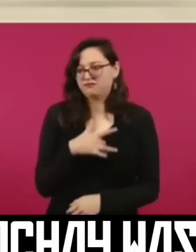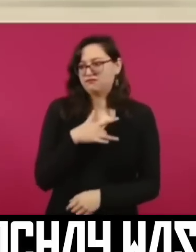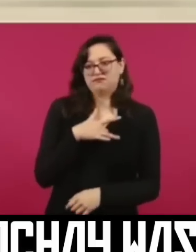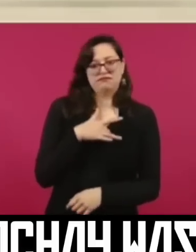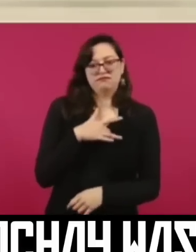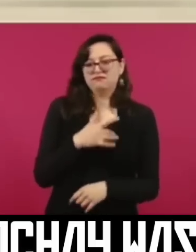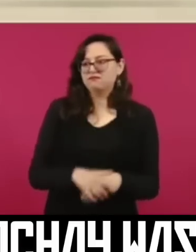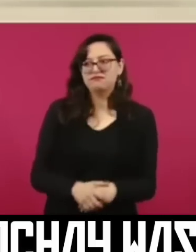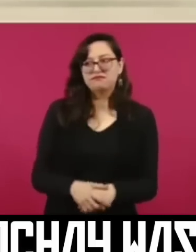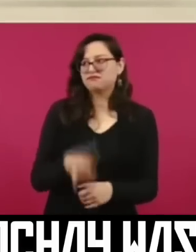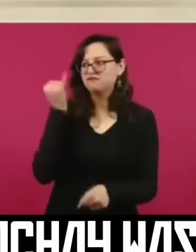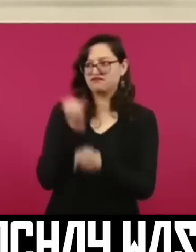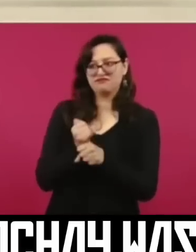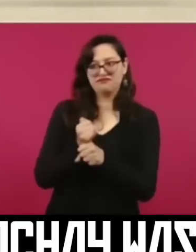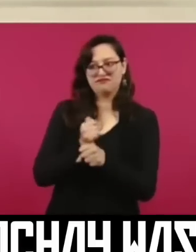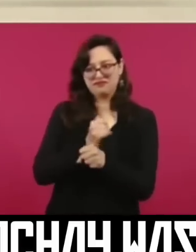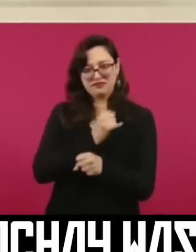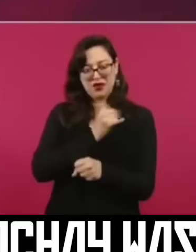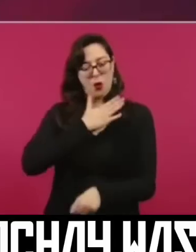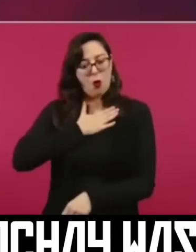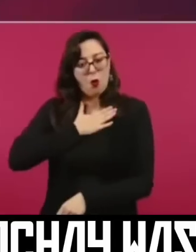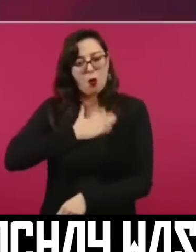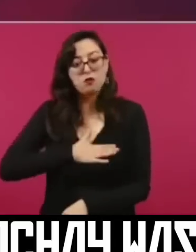es una gran injusticia, no se pudo quedar callado.